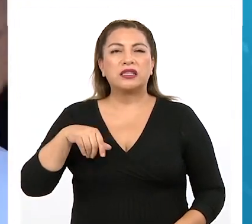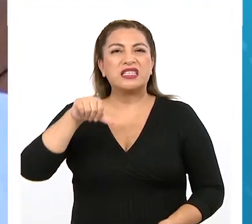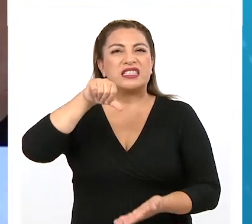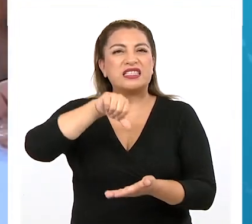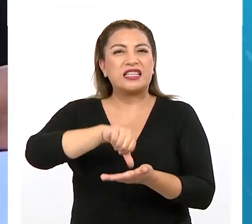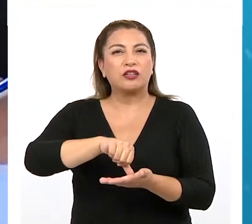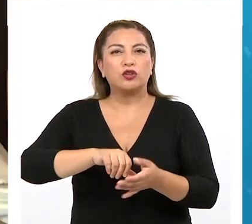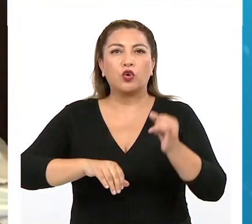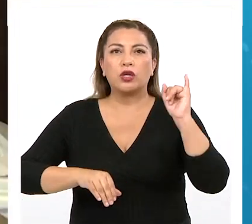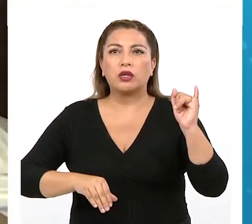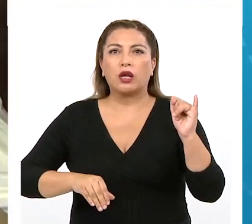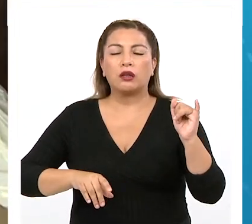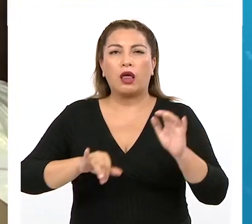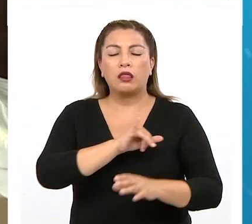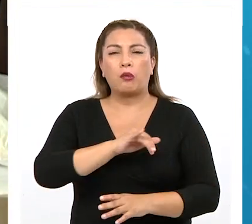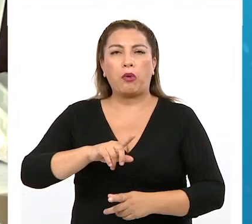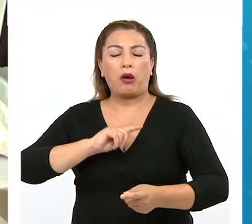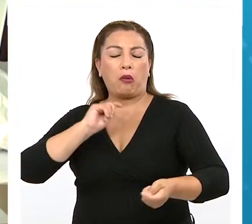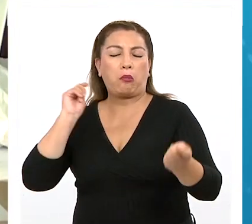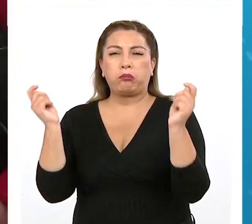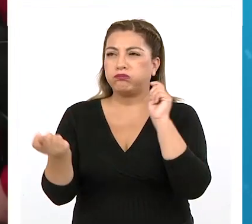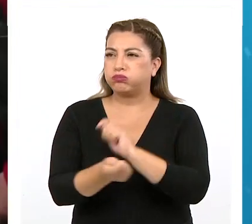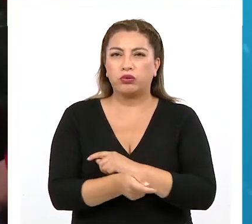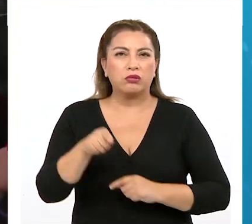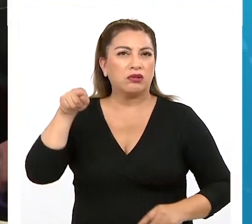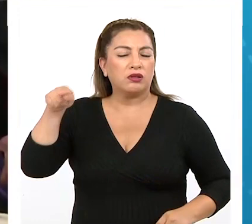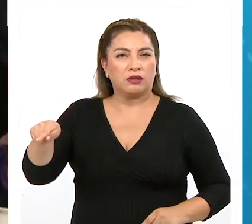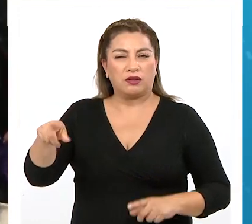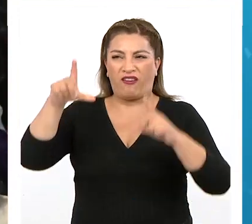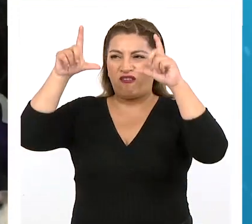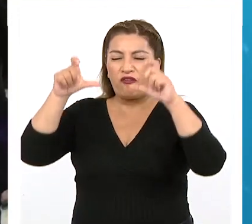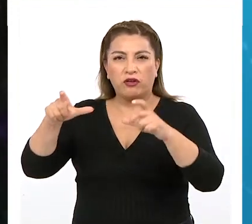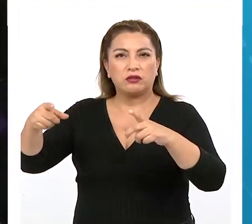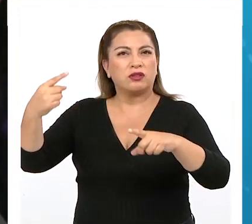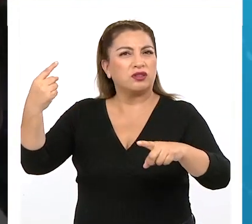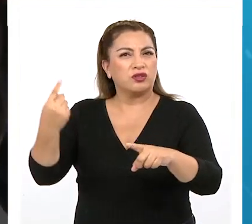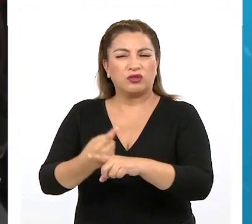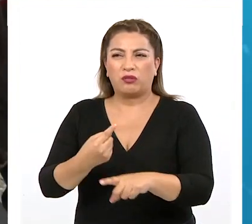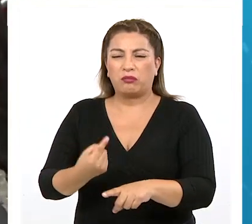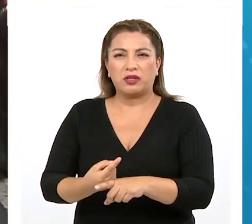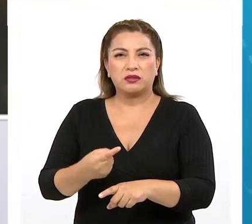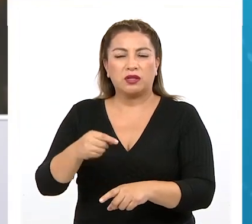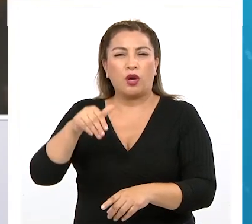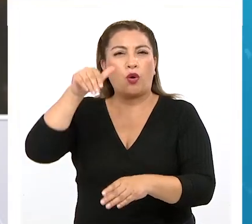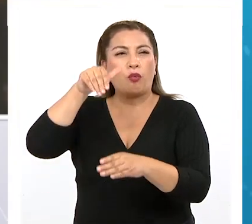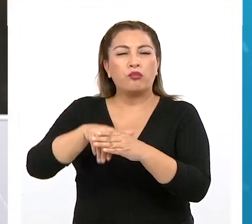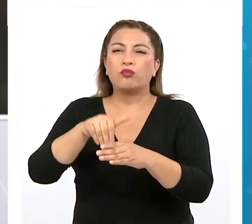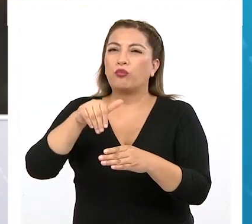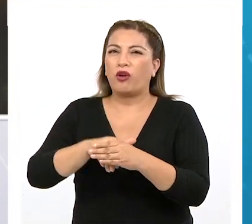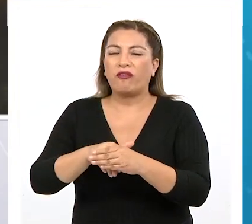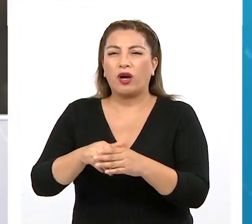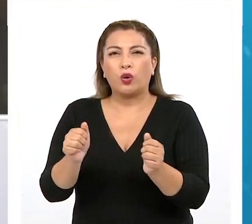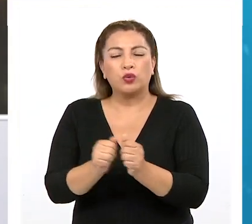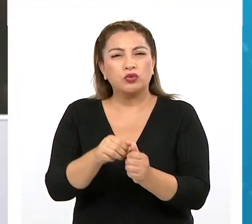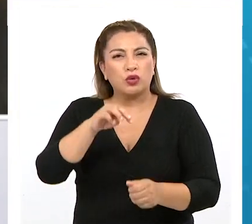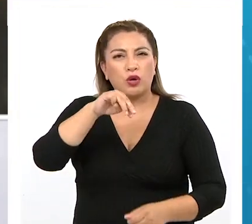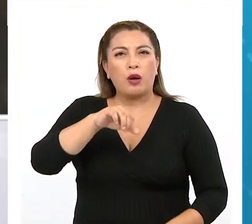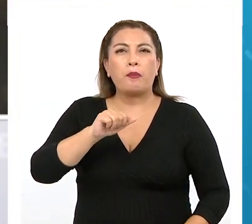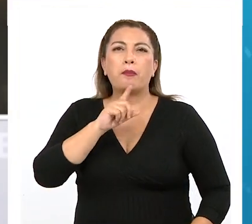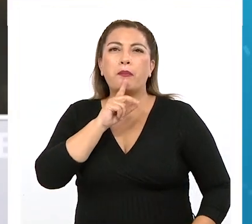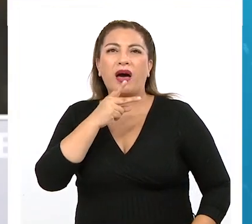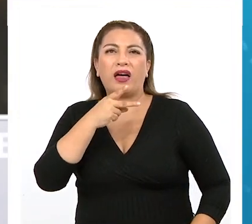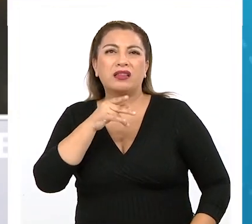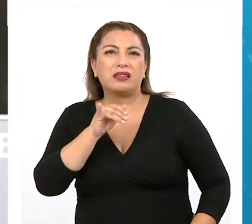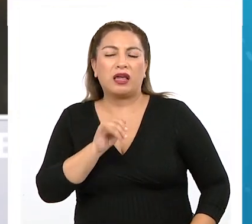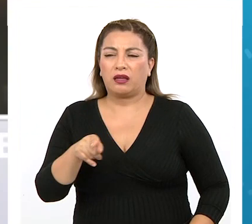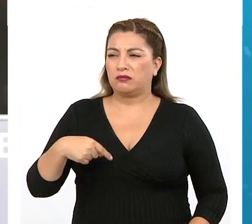décadas, un día para otro saque foto o que hasta se hable de una primaria presidencial con Evelyn Matei, es